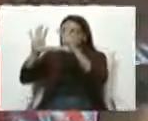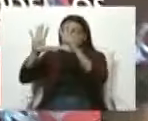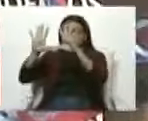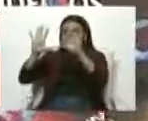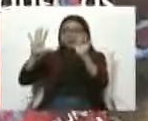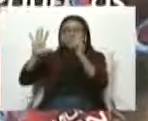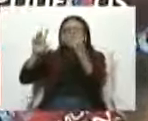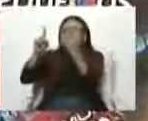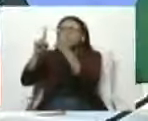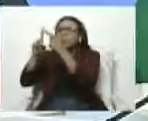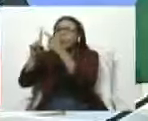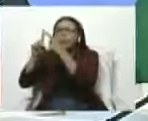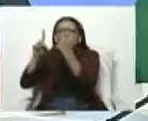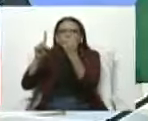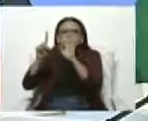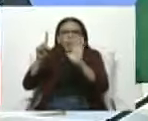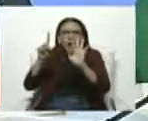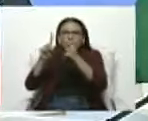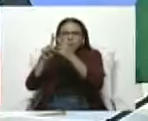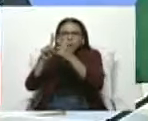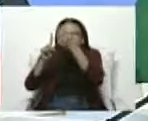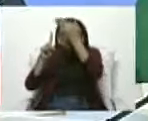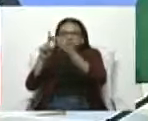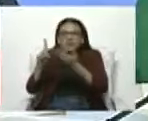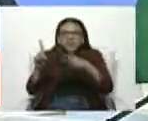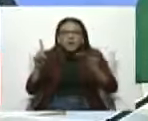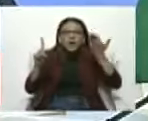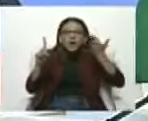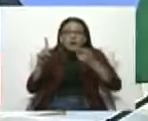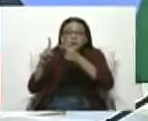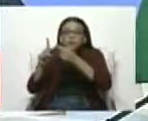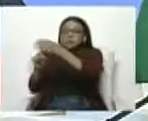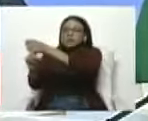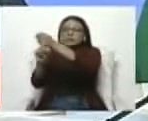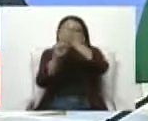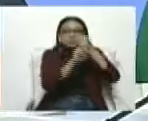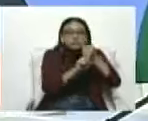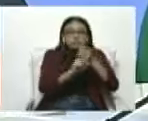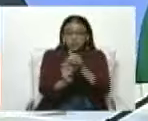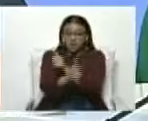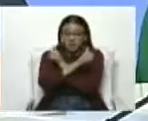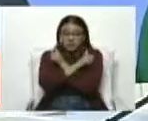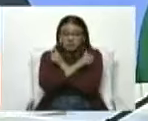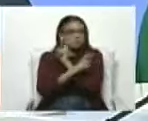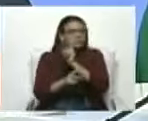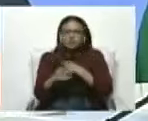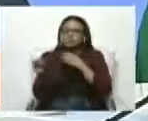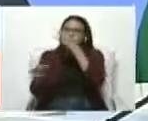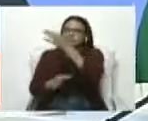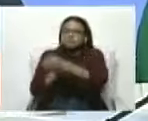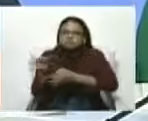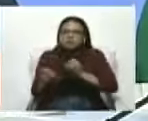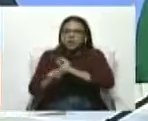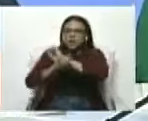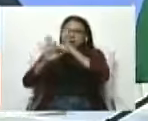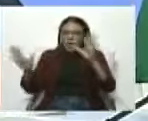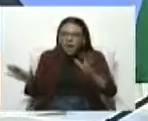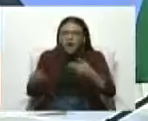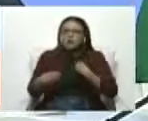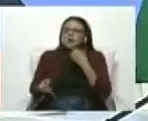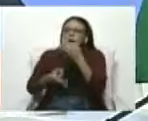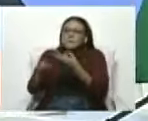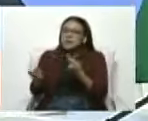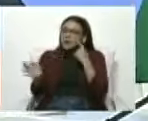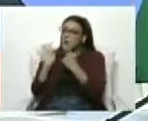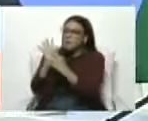Uno. Y además incluir un nuevo votante, una nueva votante. Para ir sumando. Todos conocemos mucha